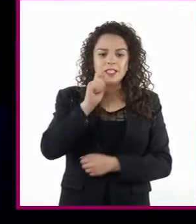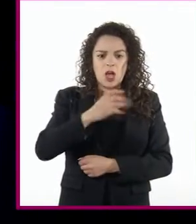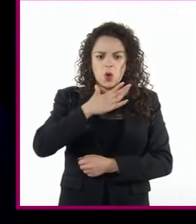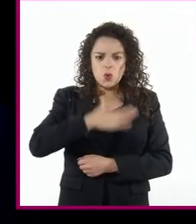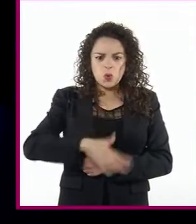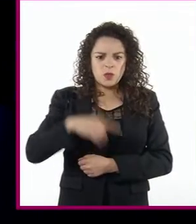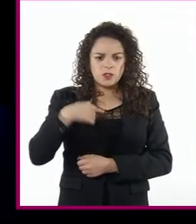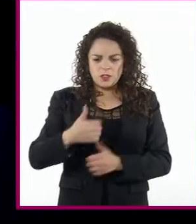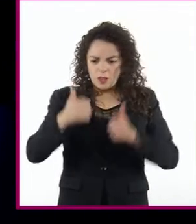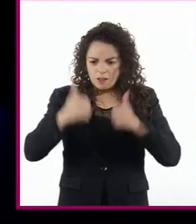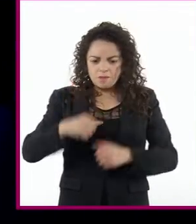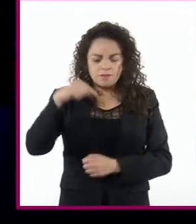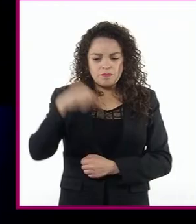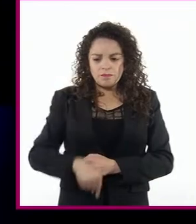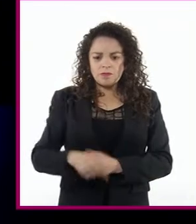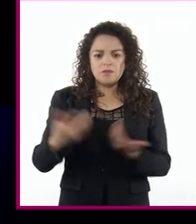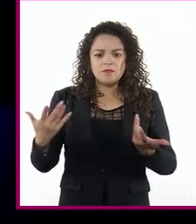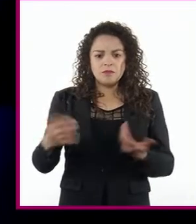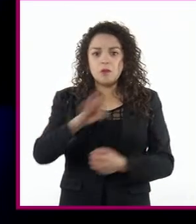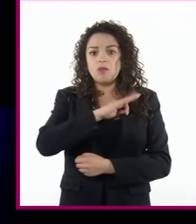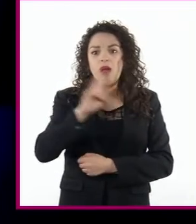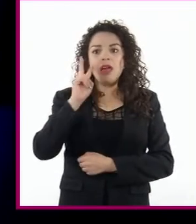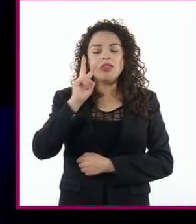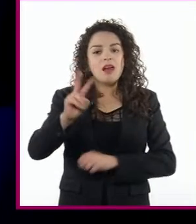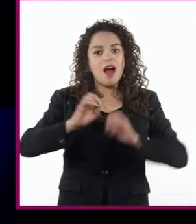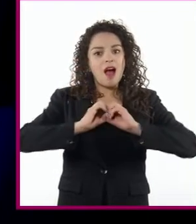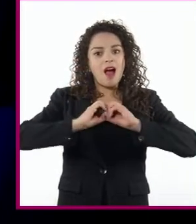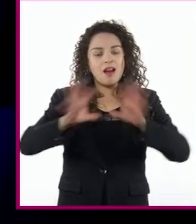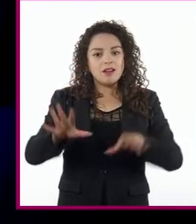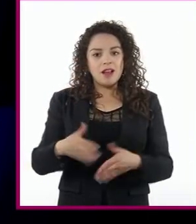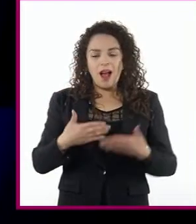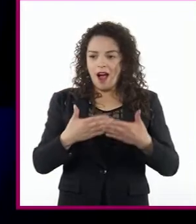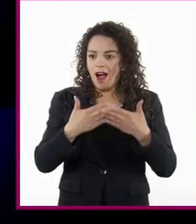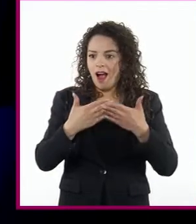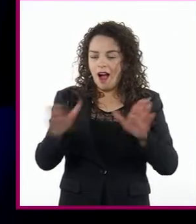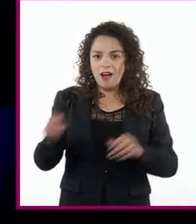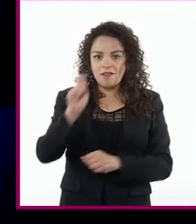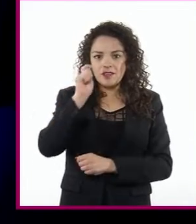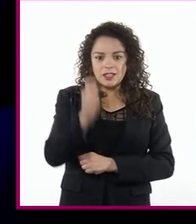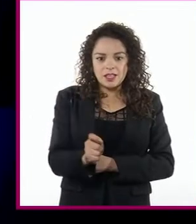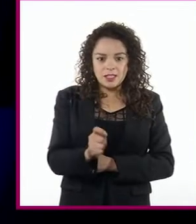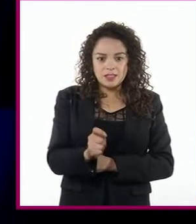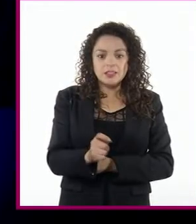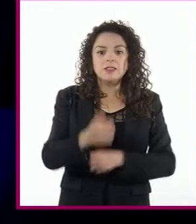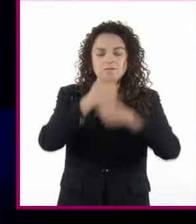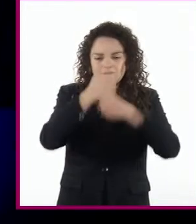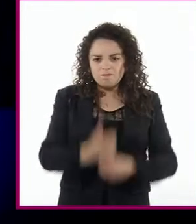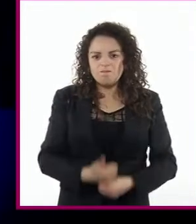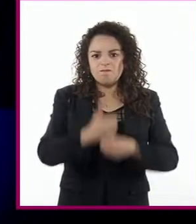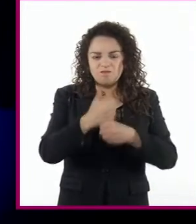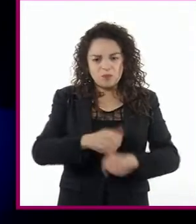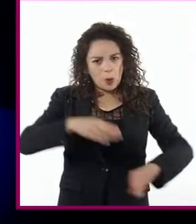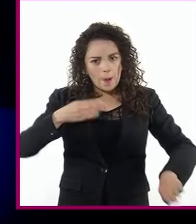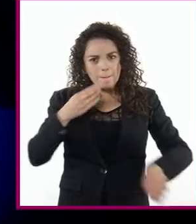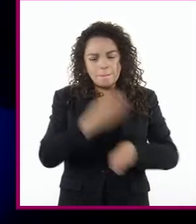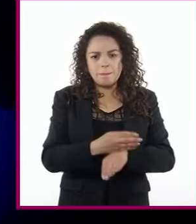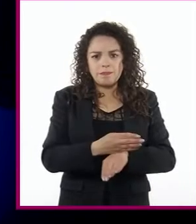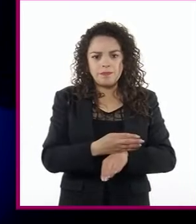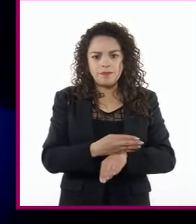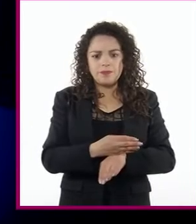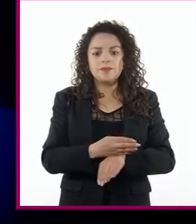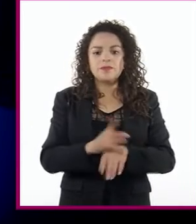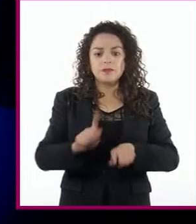aquí, el universo notorio que pues me abre el purgatorio y un punto de penitencia. Se le